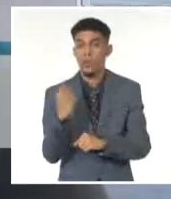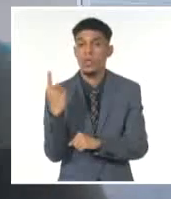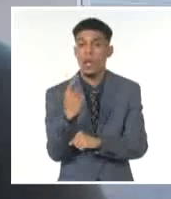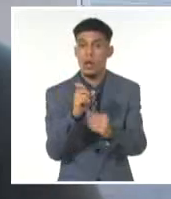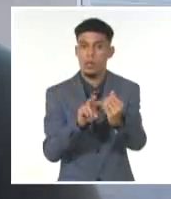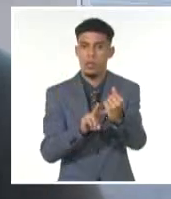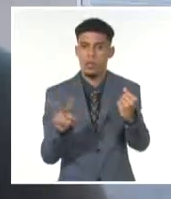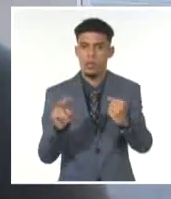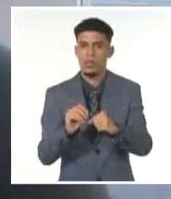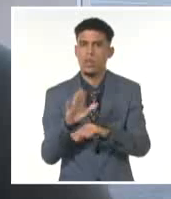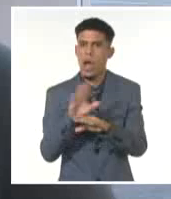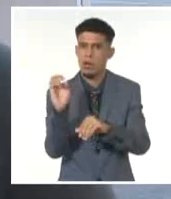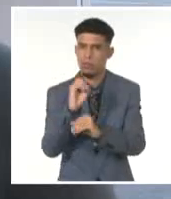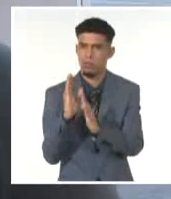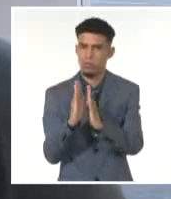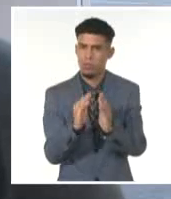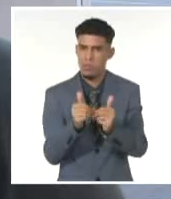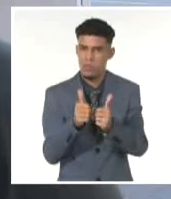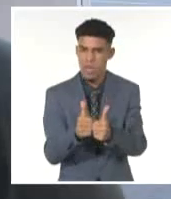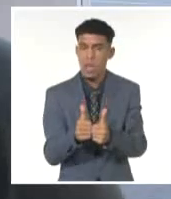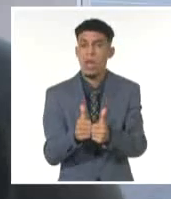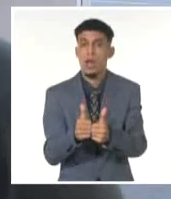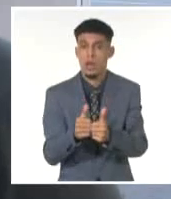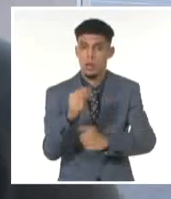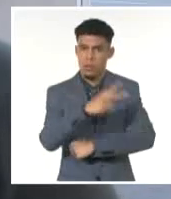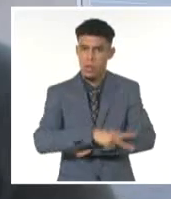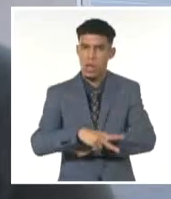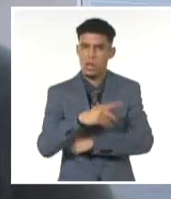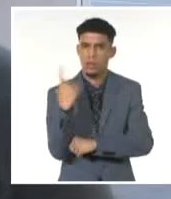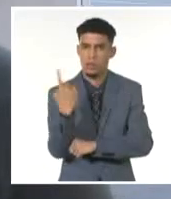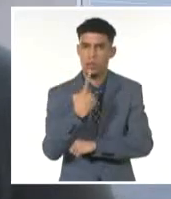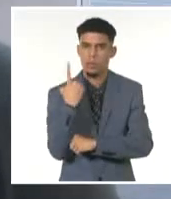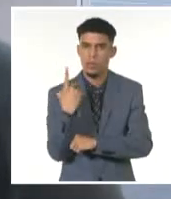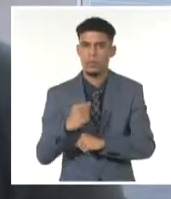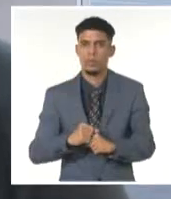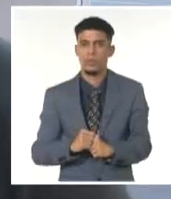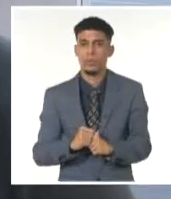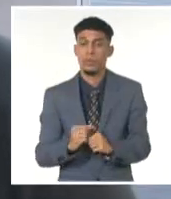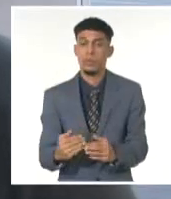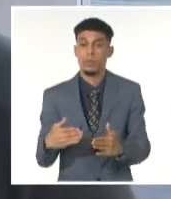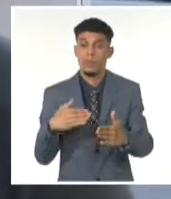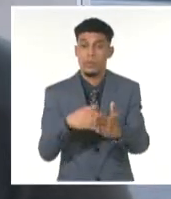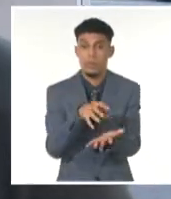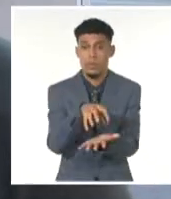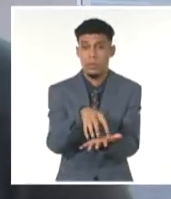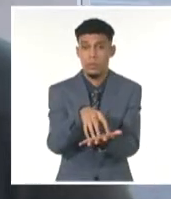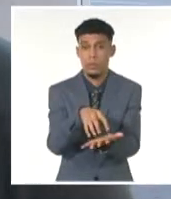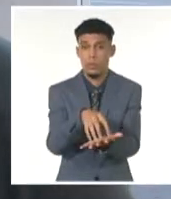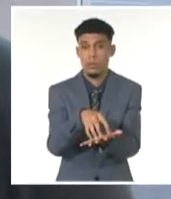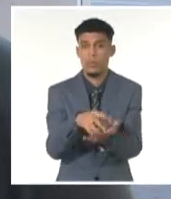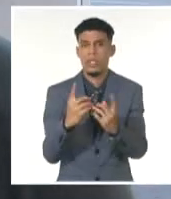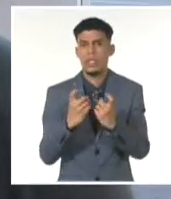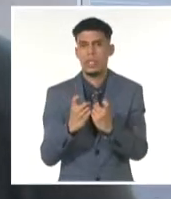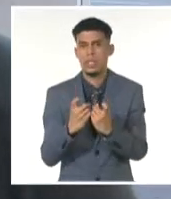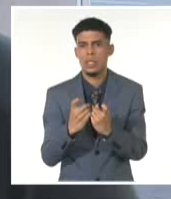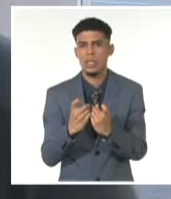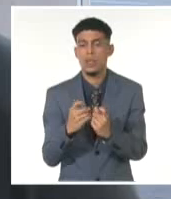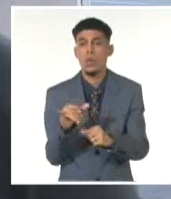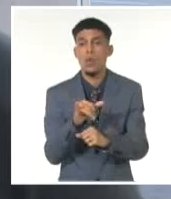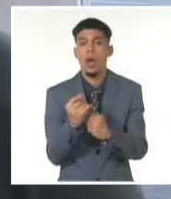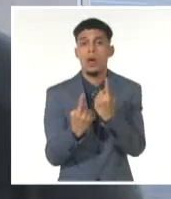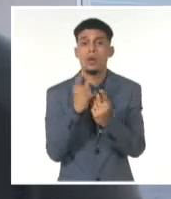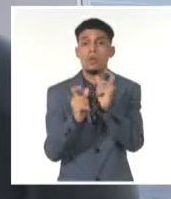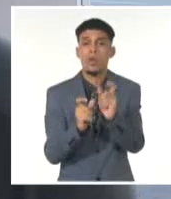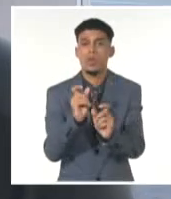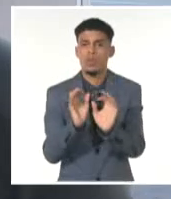provincias, está organizado a nivel de país, y bueno, llegarán al lugar de las donde se necesitan y donde las personas de